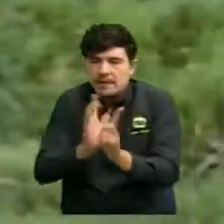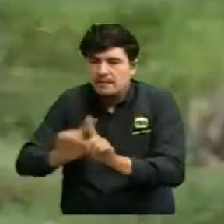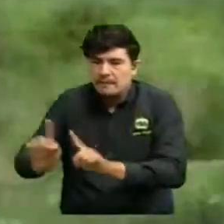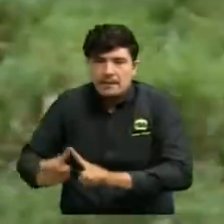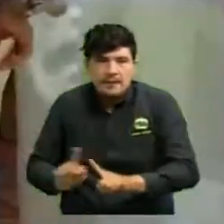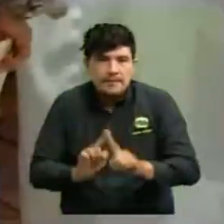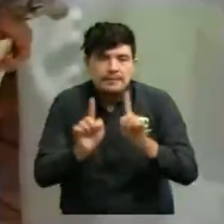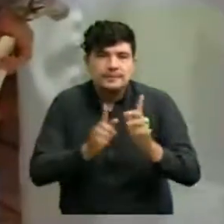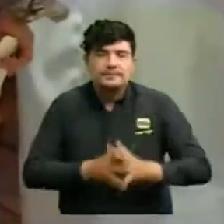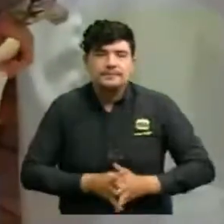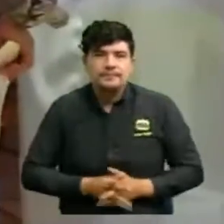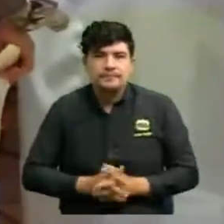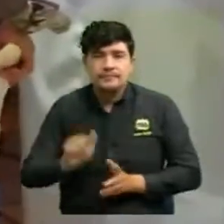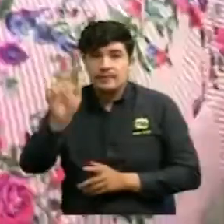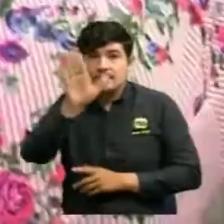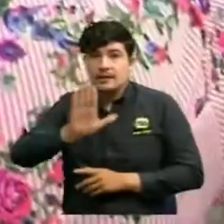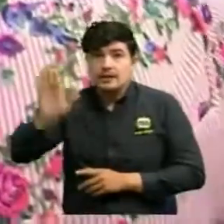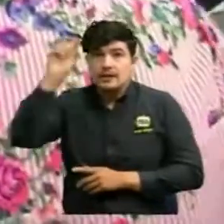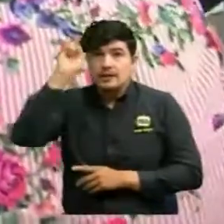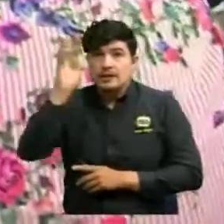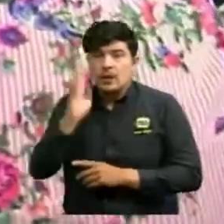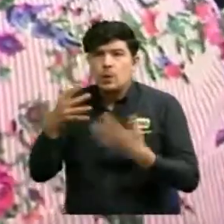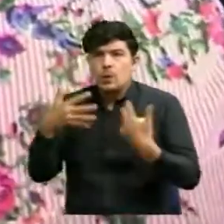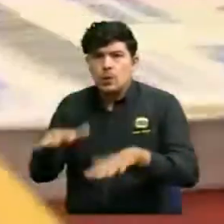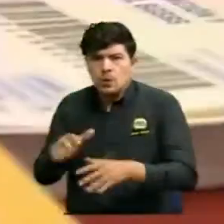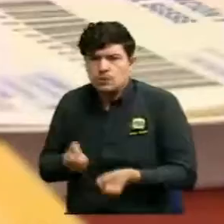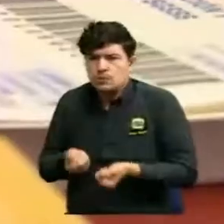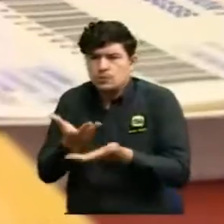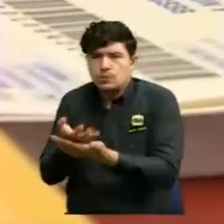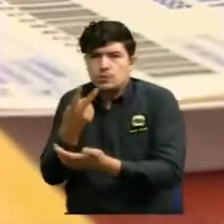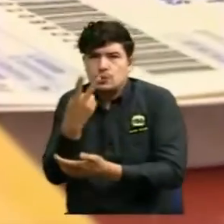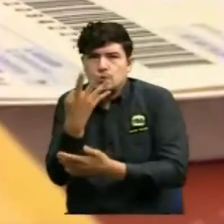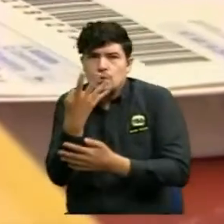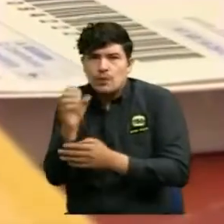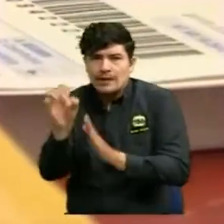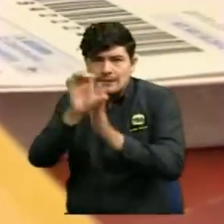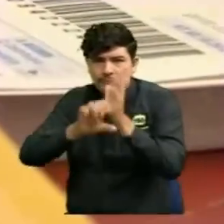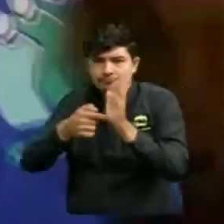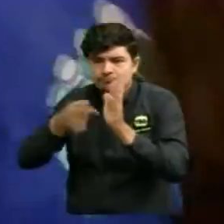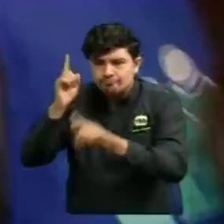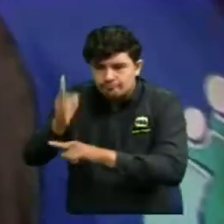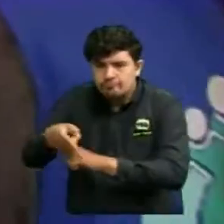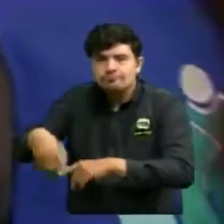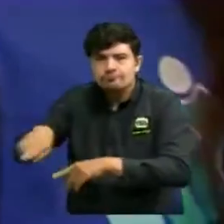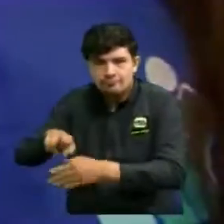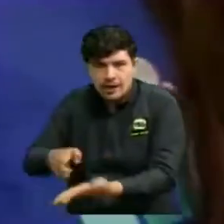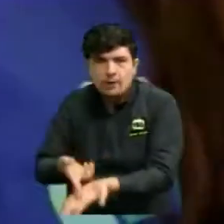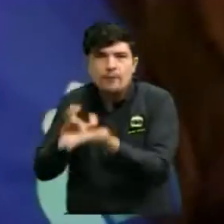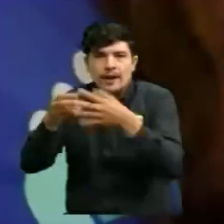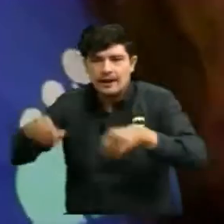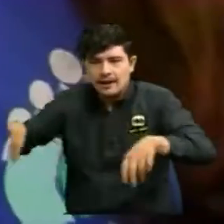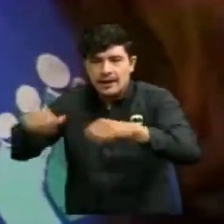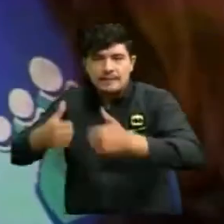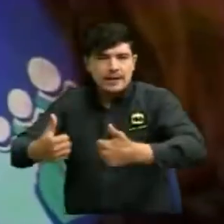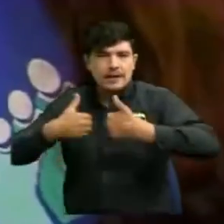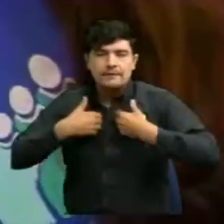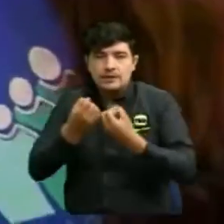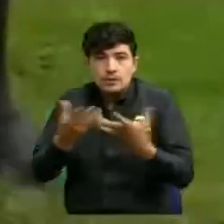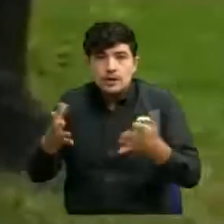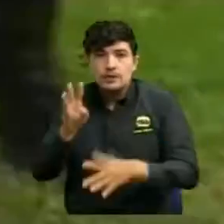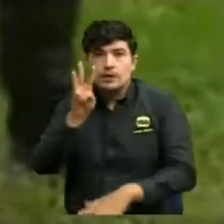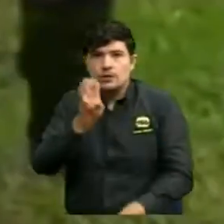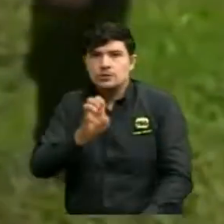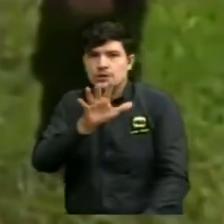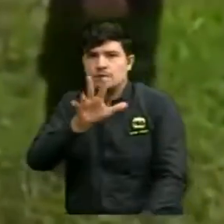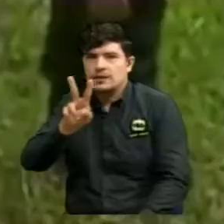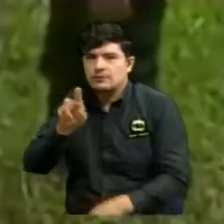el norte de Santander. En norte de Santander han sido proferidas 240 sentencias de restitución de tierras que han beneficiado a 858